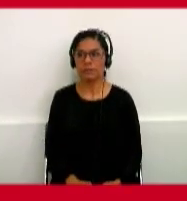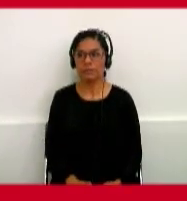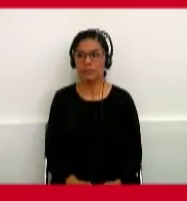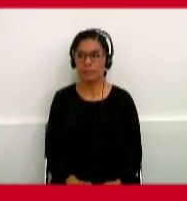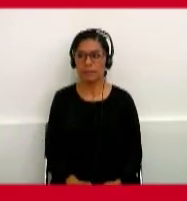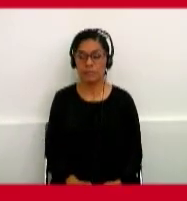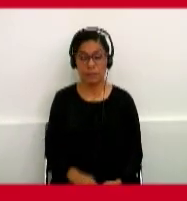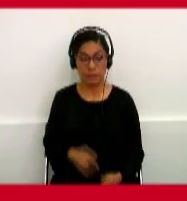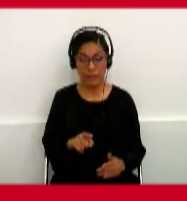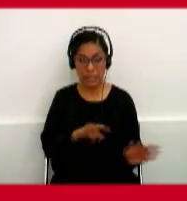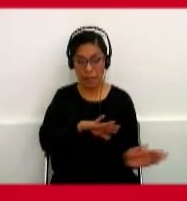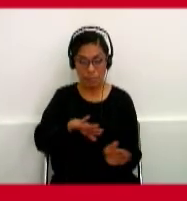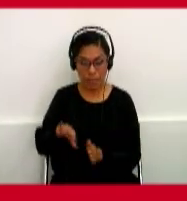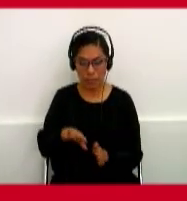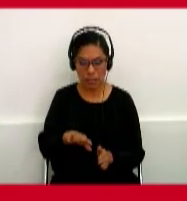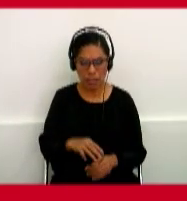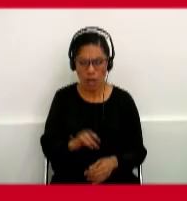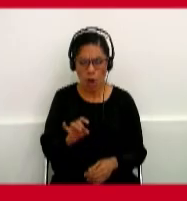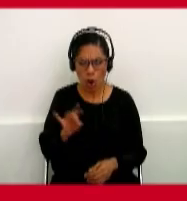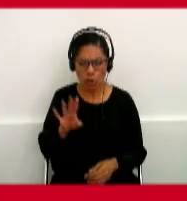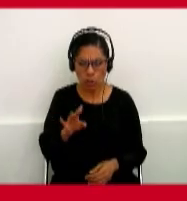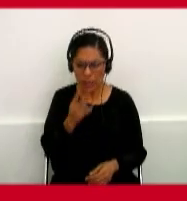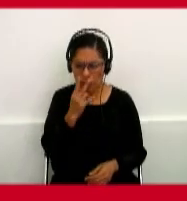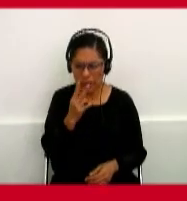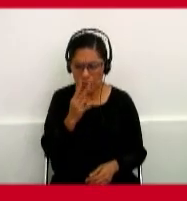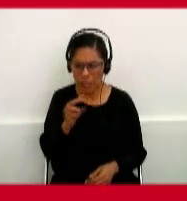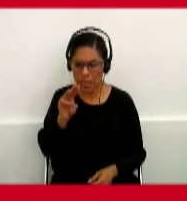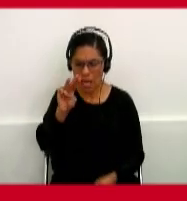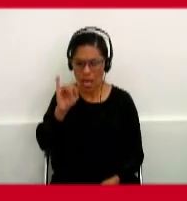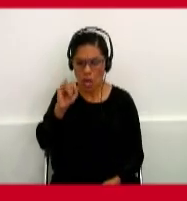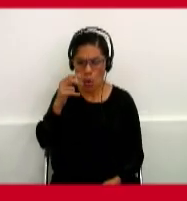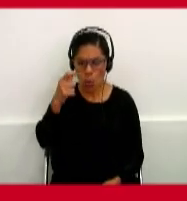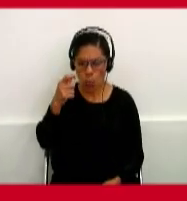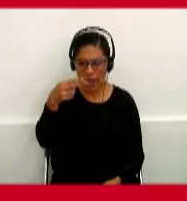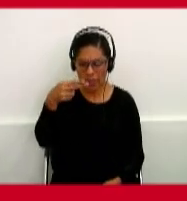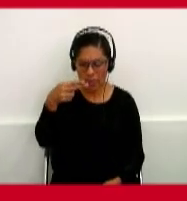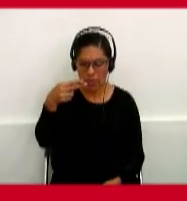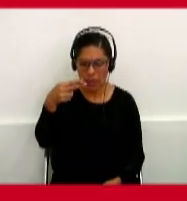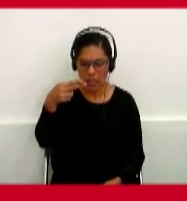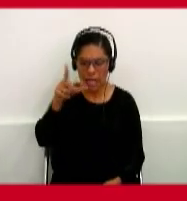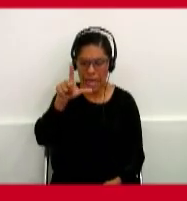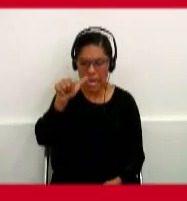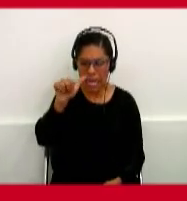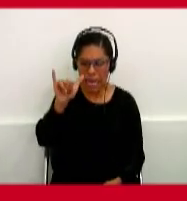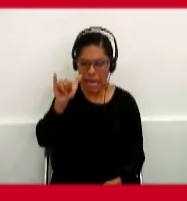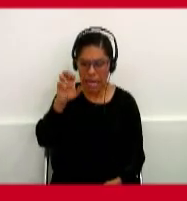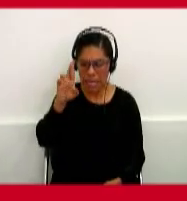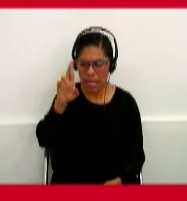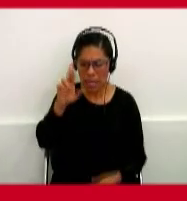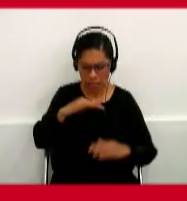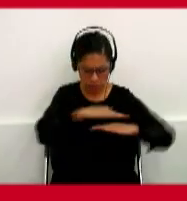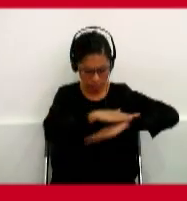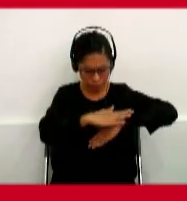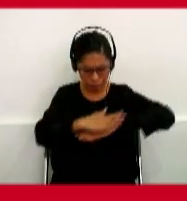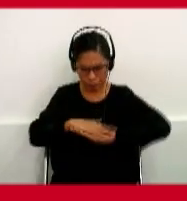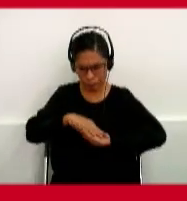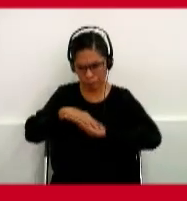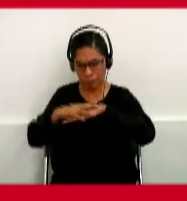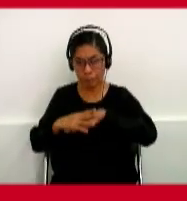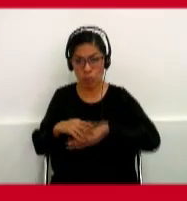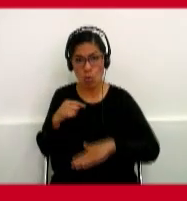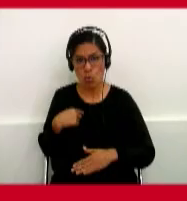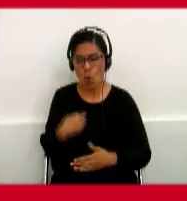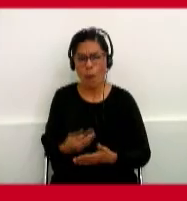otro apartado que dice width layer, ¿no? En este caso, ¿qué es el width layer? Es una superficie que tú colocas